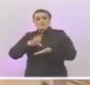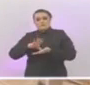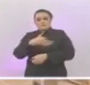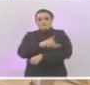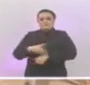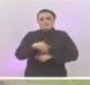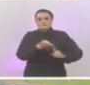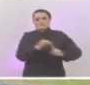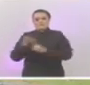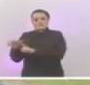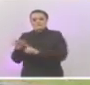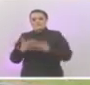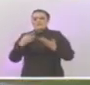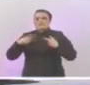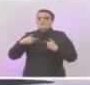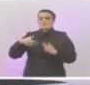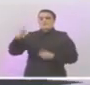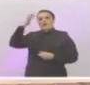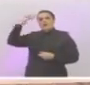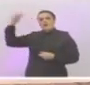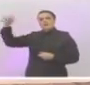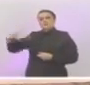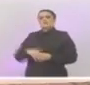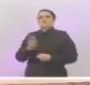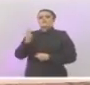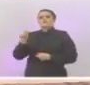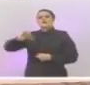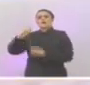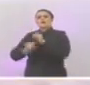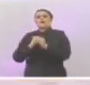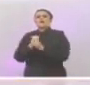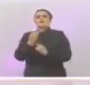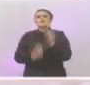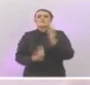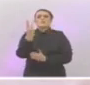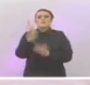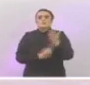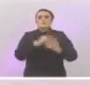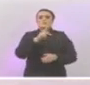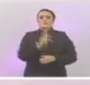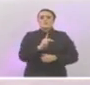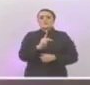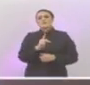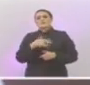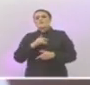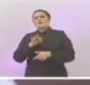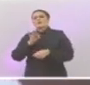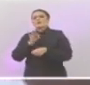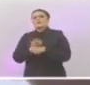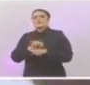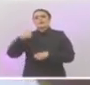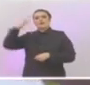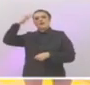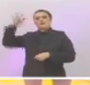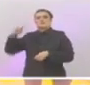familiares. Para la población adulta, este año creamos la Procuraduría de Protección de Adultos